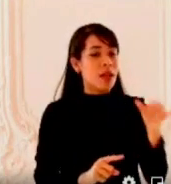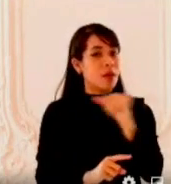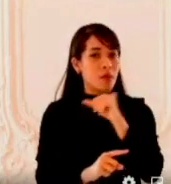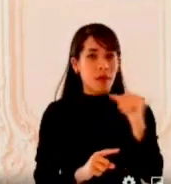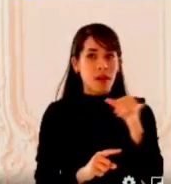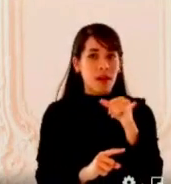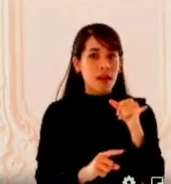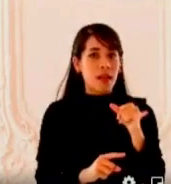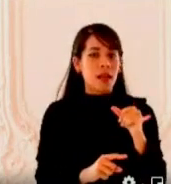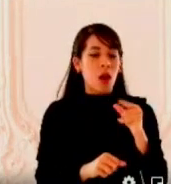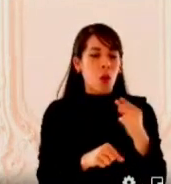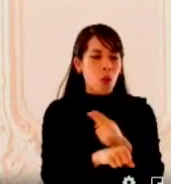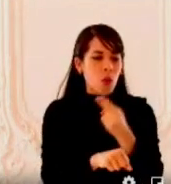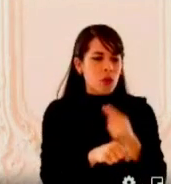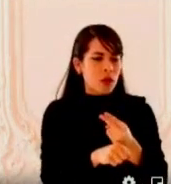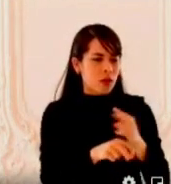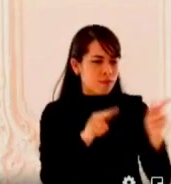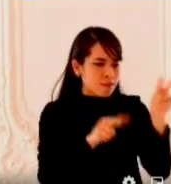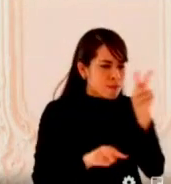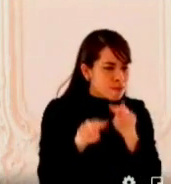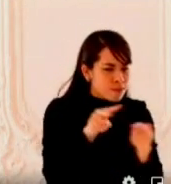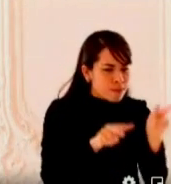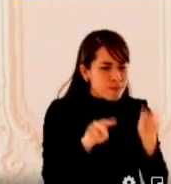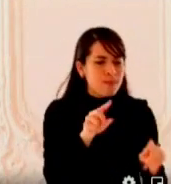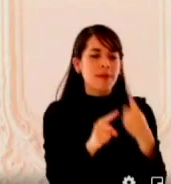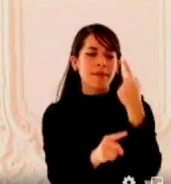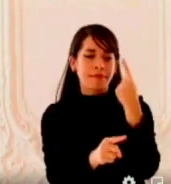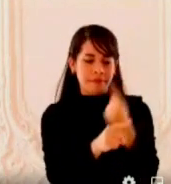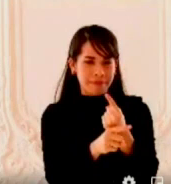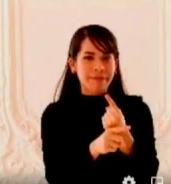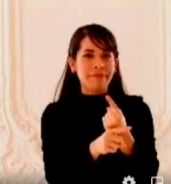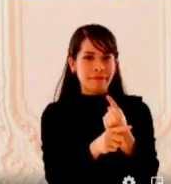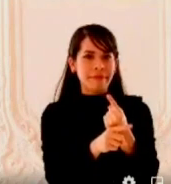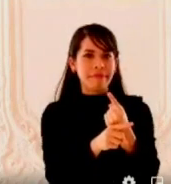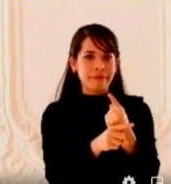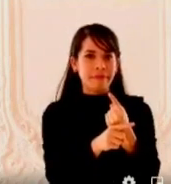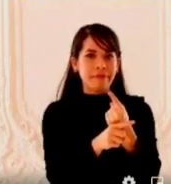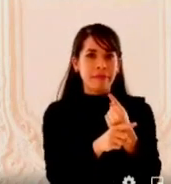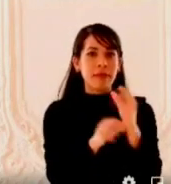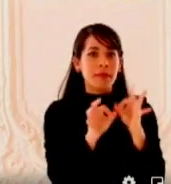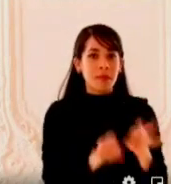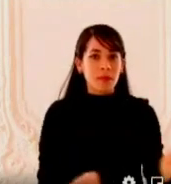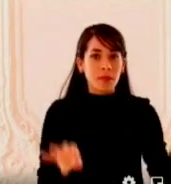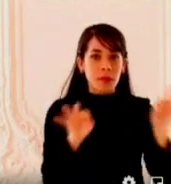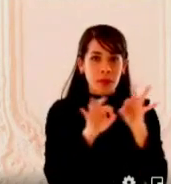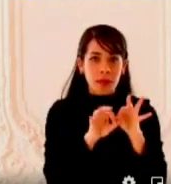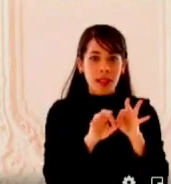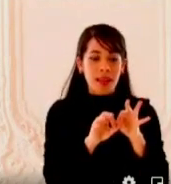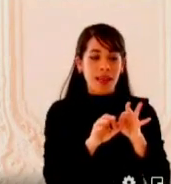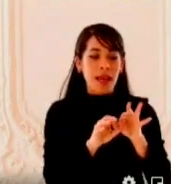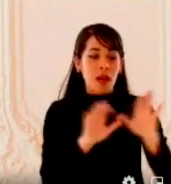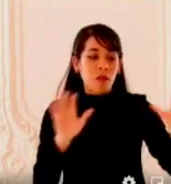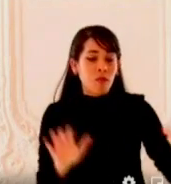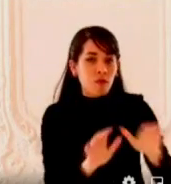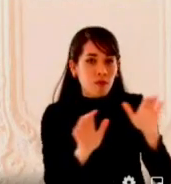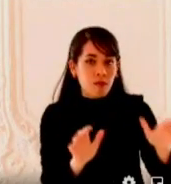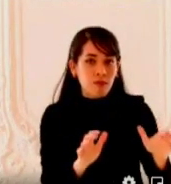utilizándolo con mucho juicio. Lo importante en estas cosas es que haya transparencia,